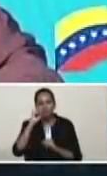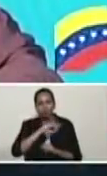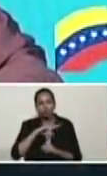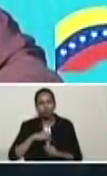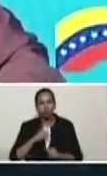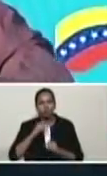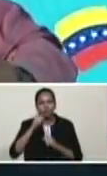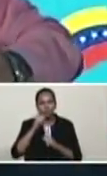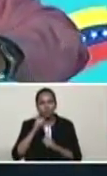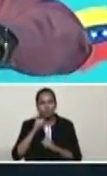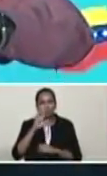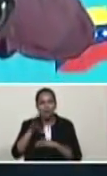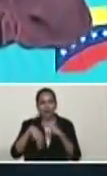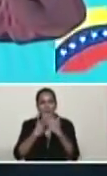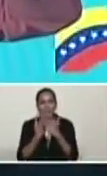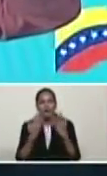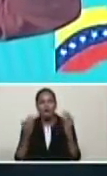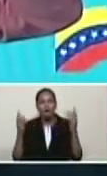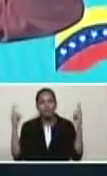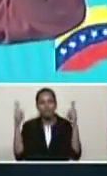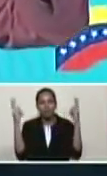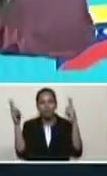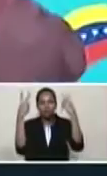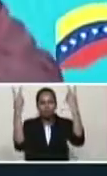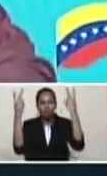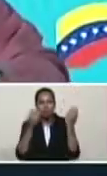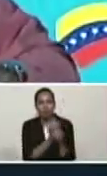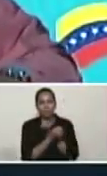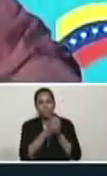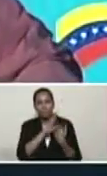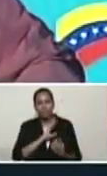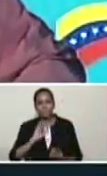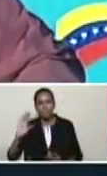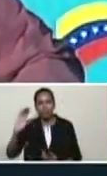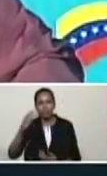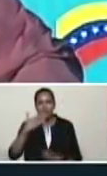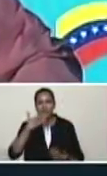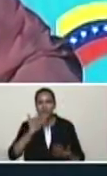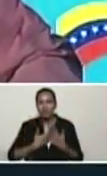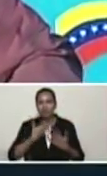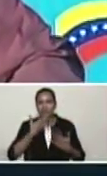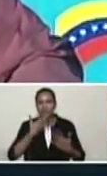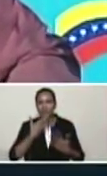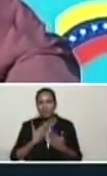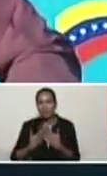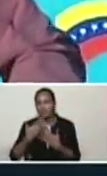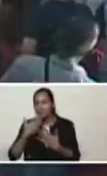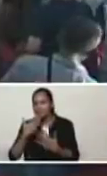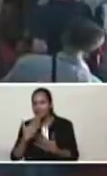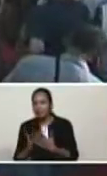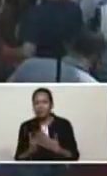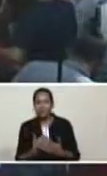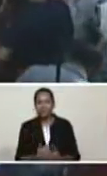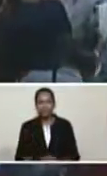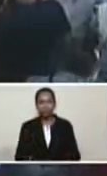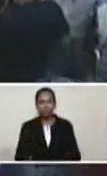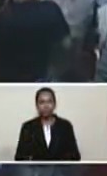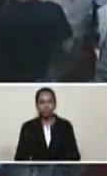¡Hasta la victoria siempre, amada patria! ¡Gracias! ¡Gracias! ¡Gracias!